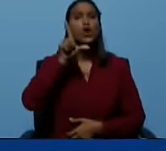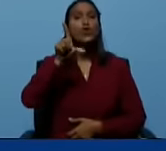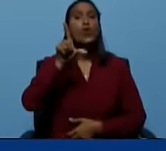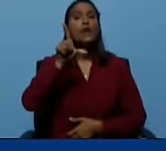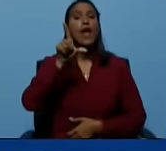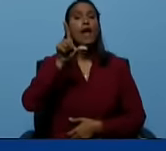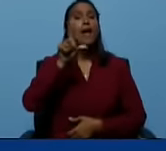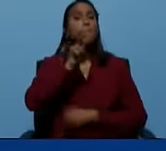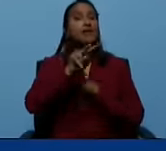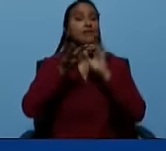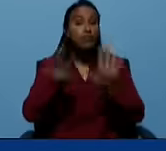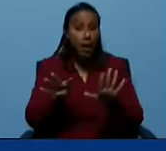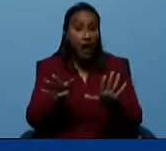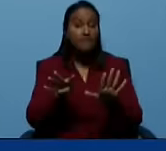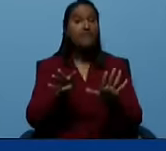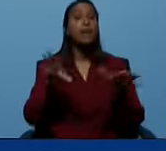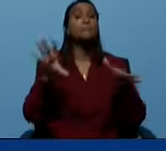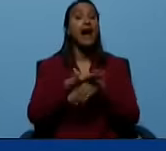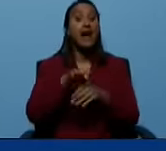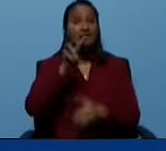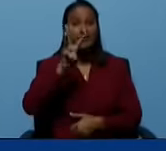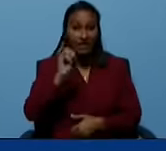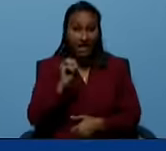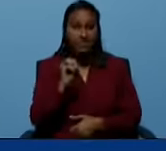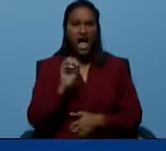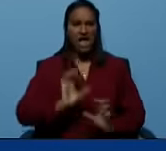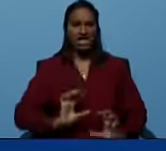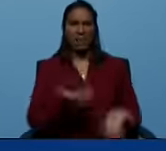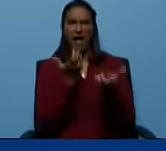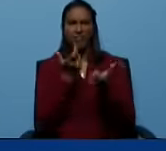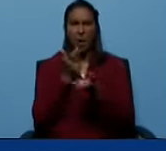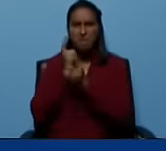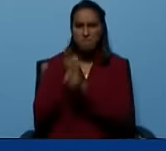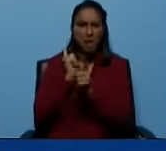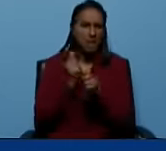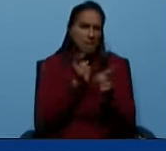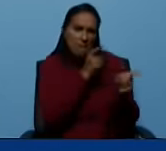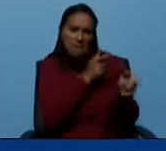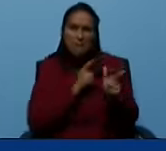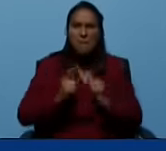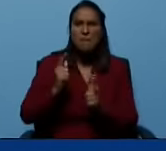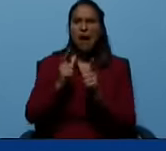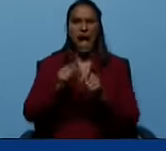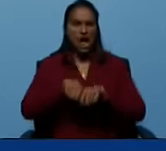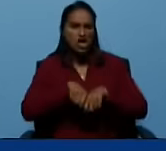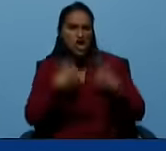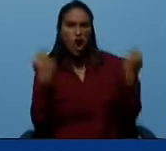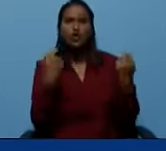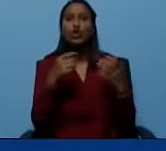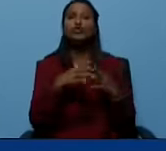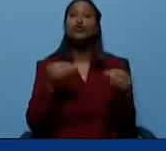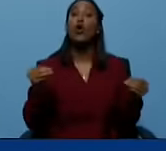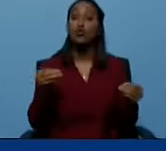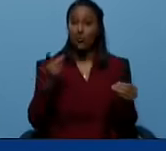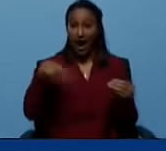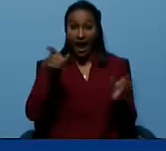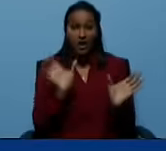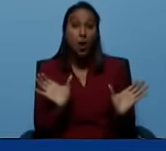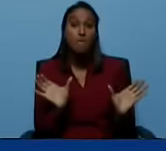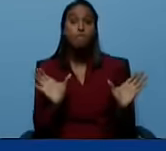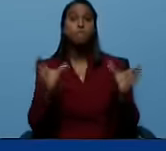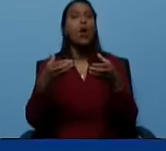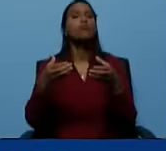30 quemando, matando, disparando, destruyendo. Ellos organizaron una